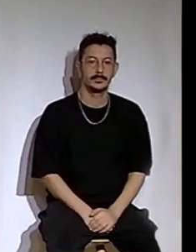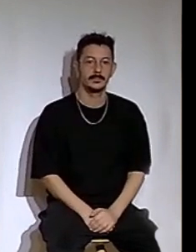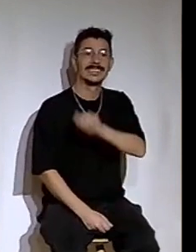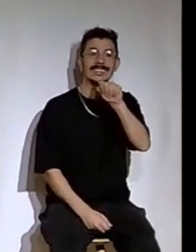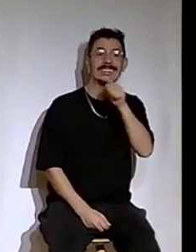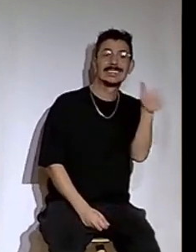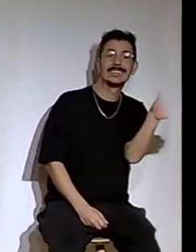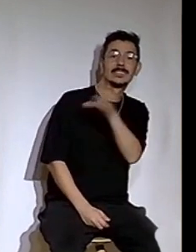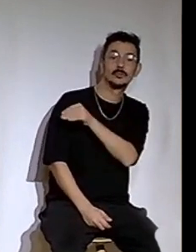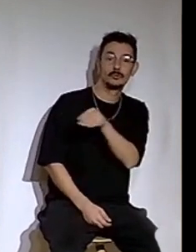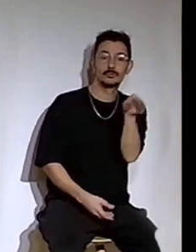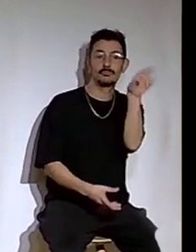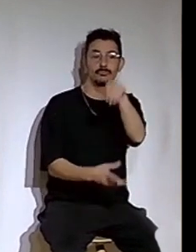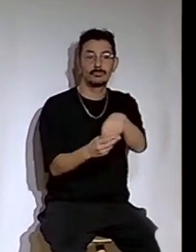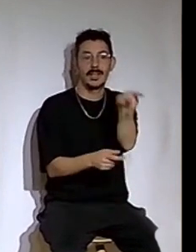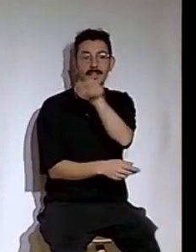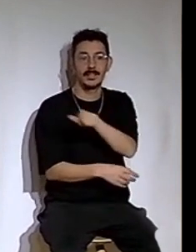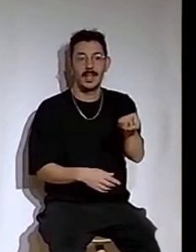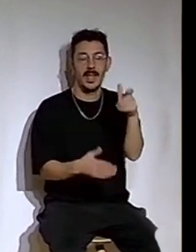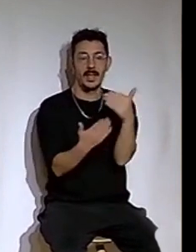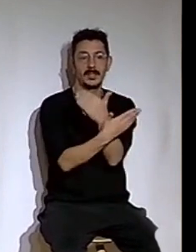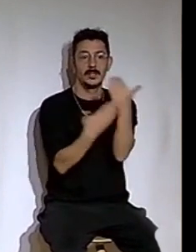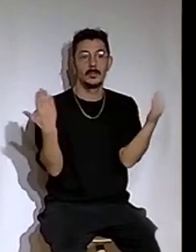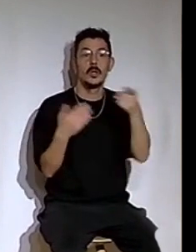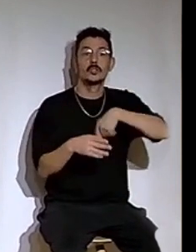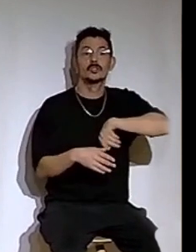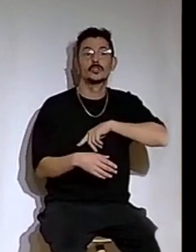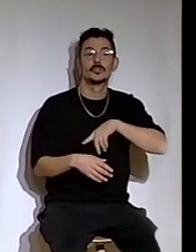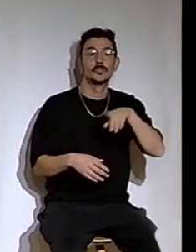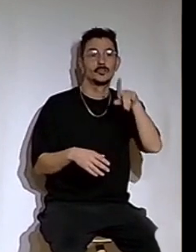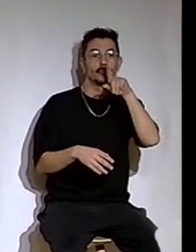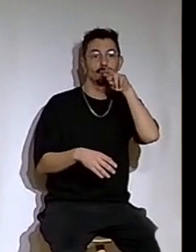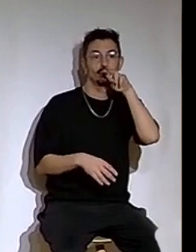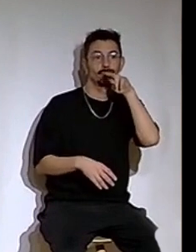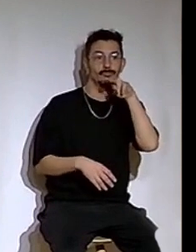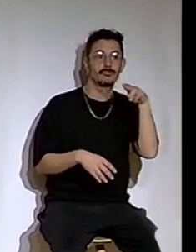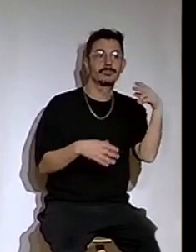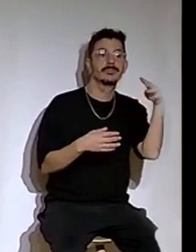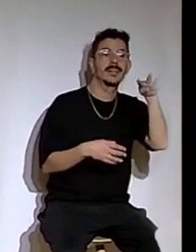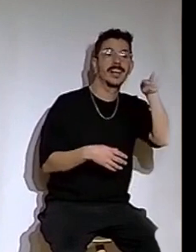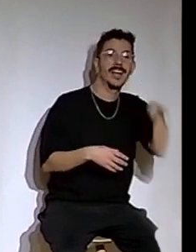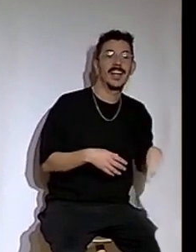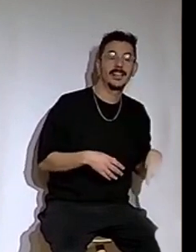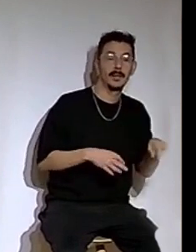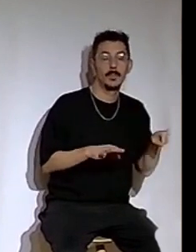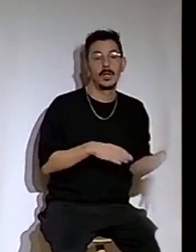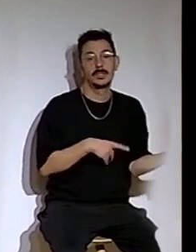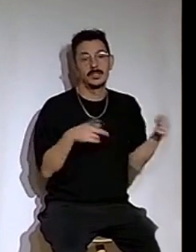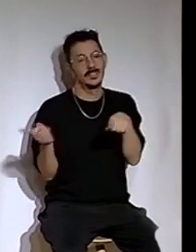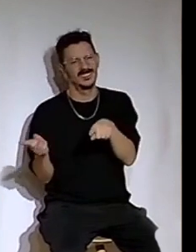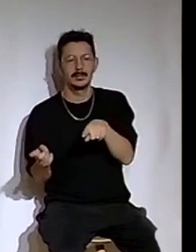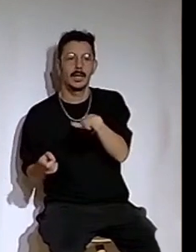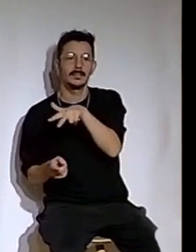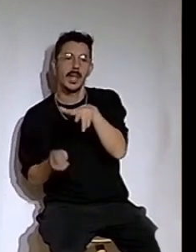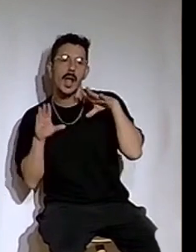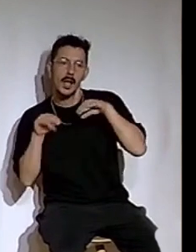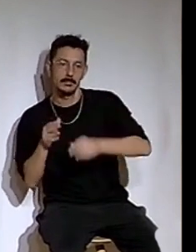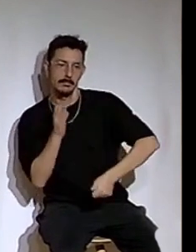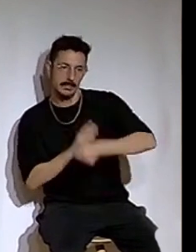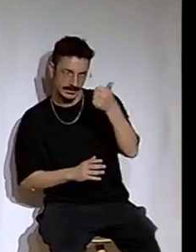las personas que forman parte de la Expo nuestra lengua vehicular es el Castellano pues pasaremos al